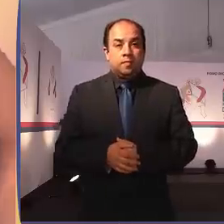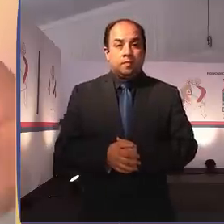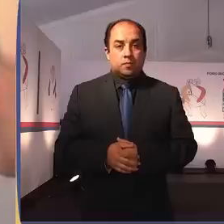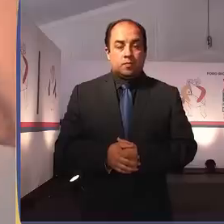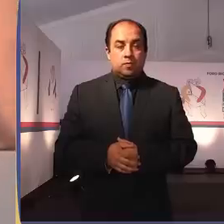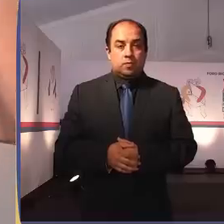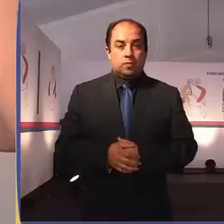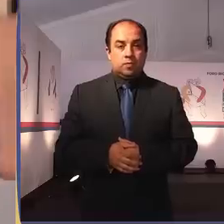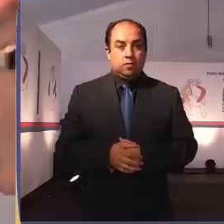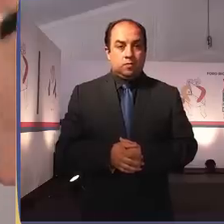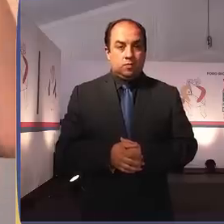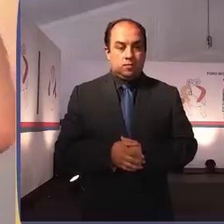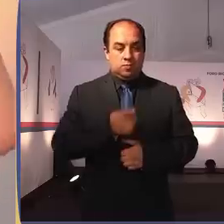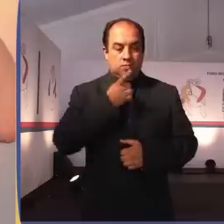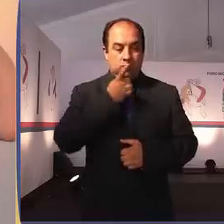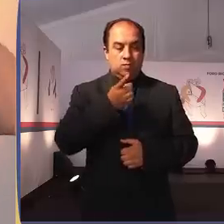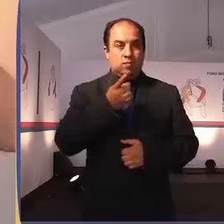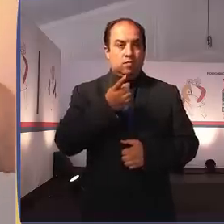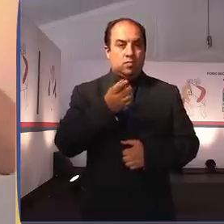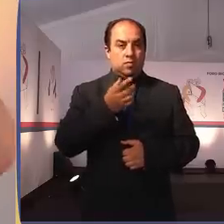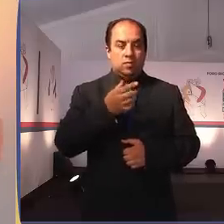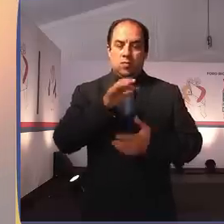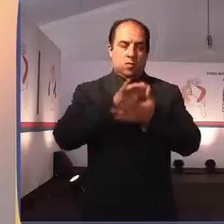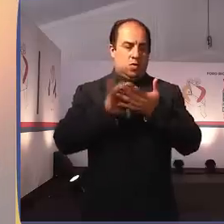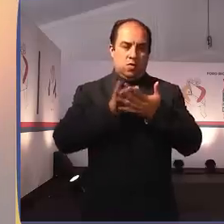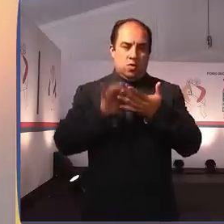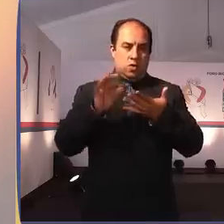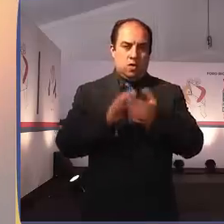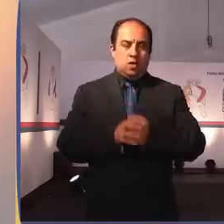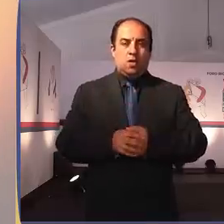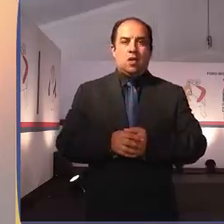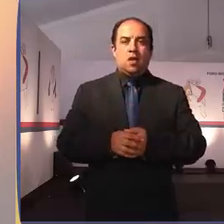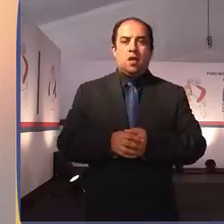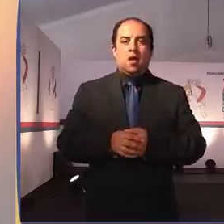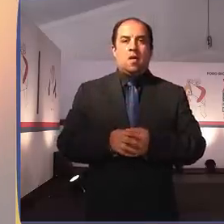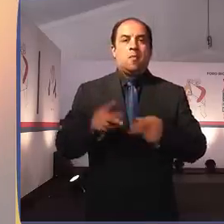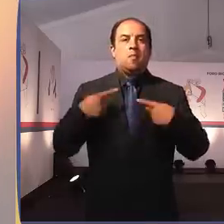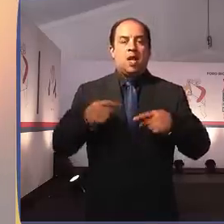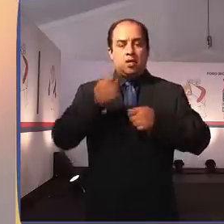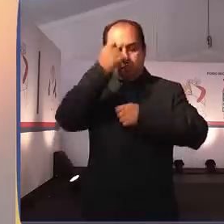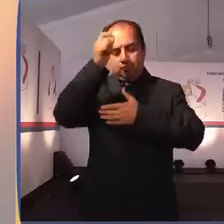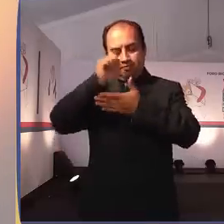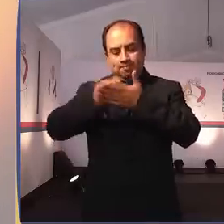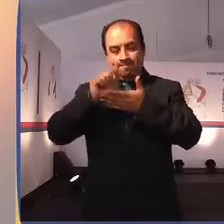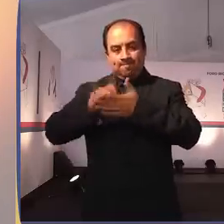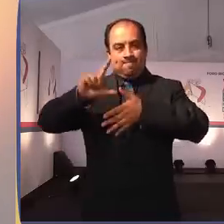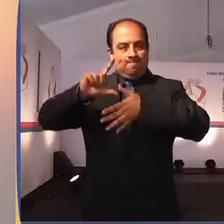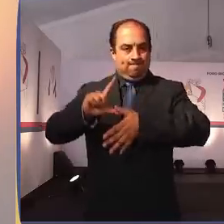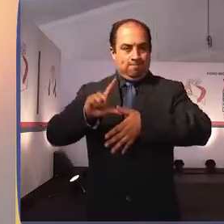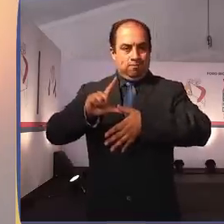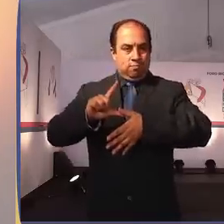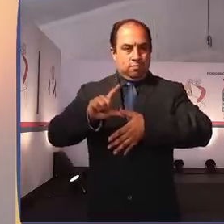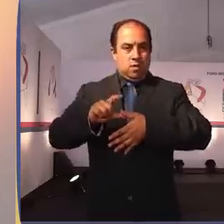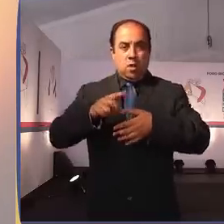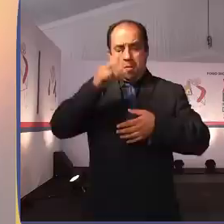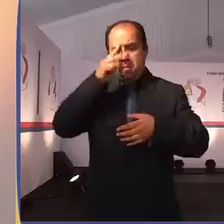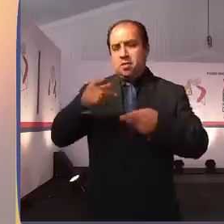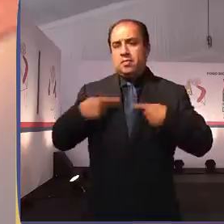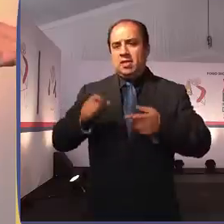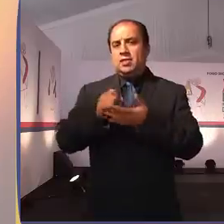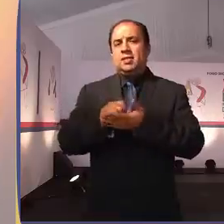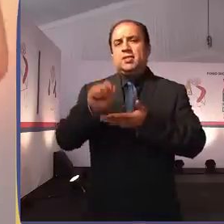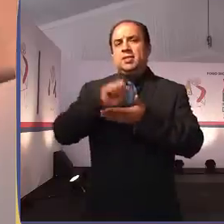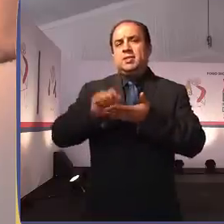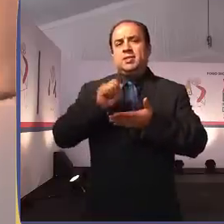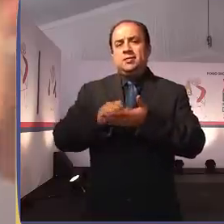Bueno, les dije que no íbamos a hablar de que lean, pero bueno, no lean a los autores latinoamericanos, por favor, no lean a los autores mexicanos,